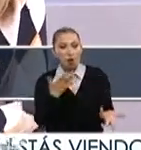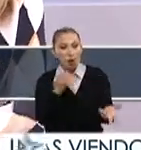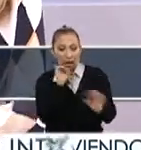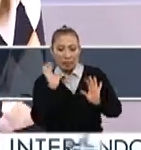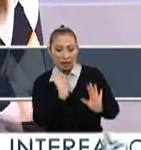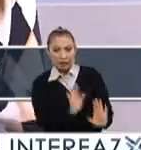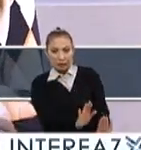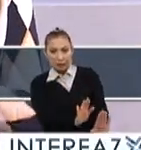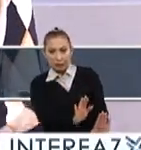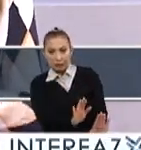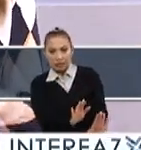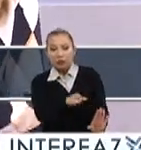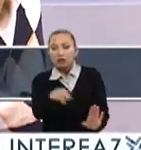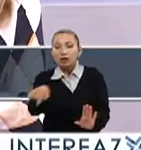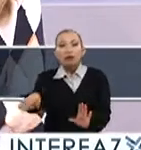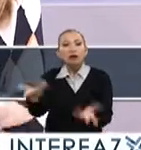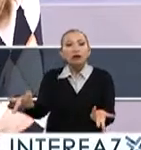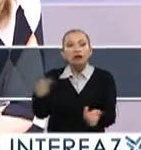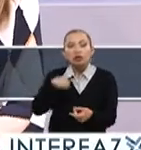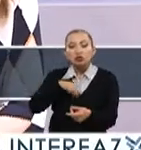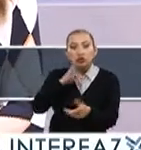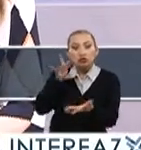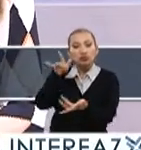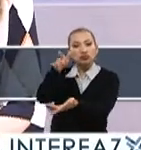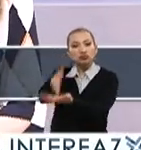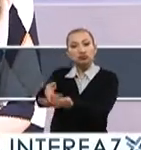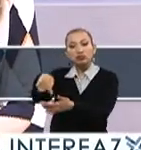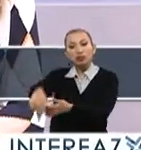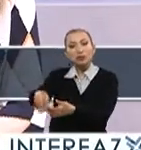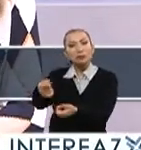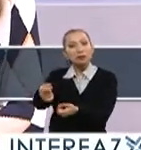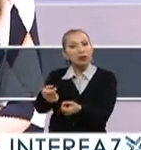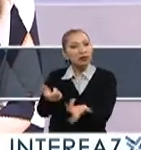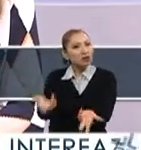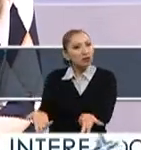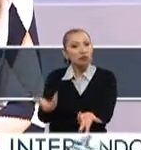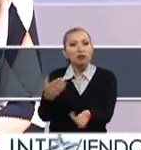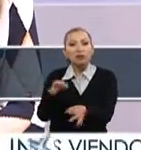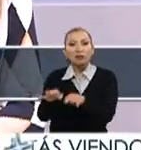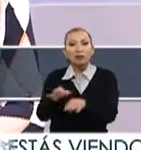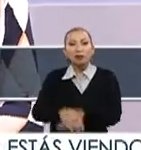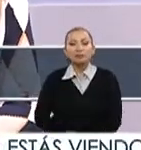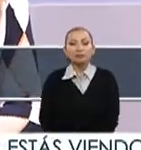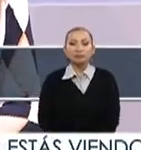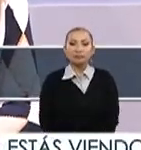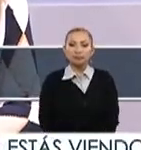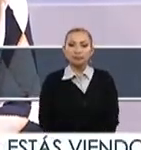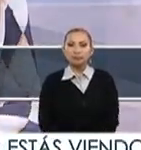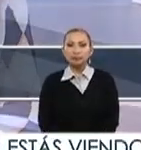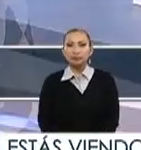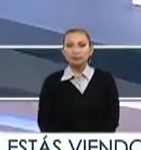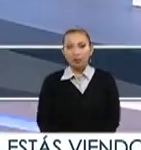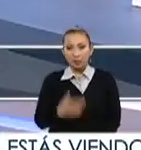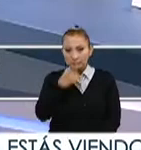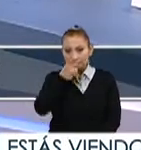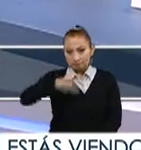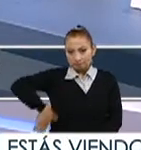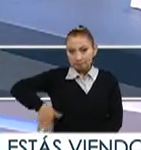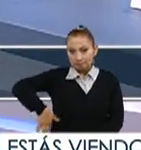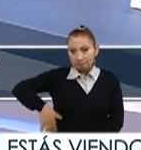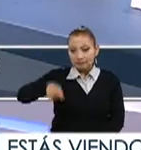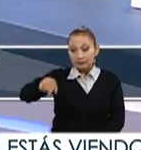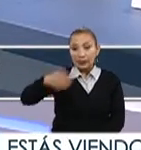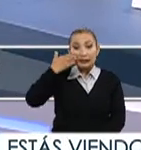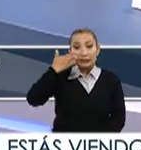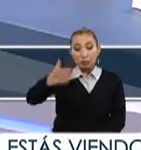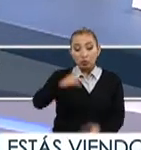distraerlos, etcétera. ¿Cómo tiene que la población interactuar con ellos cuando están en operaciones? Pues es lo que le comentaba yo a usted, en